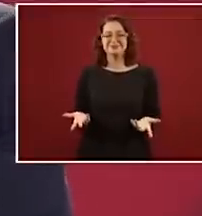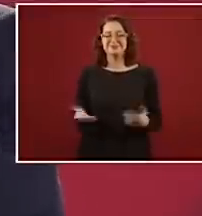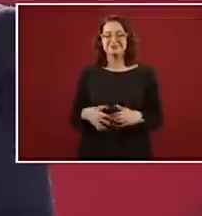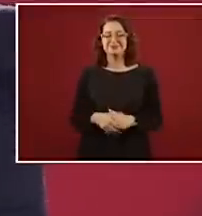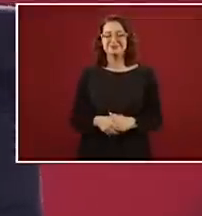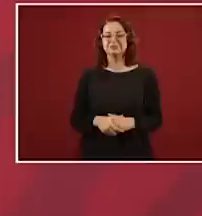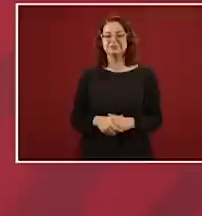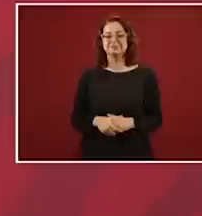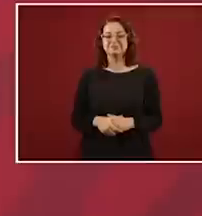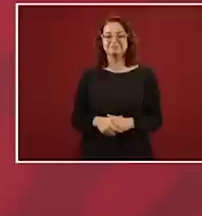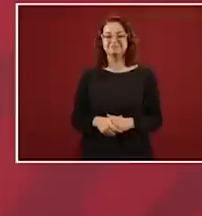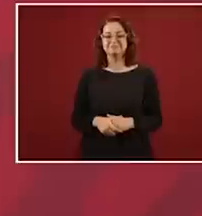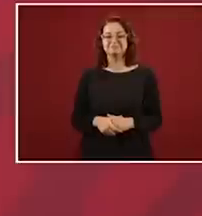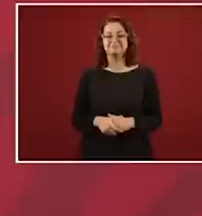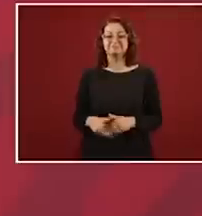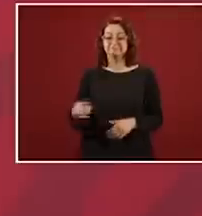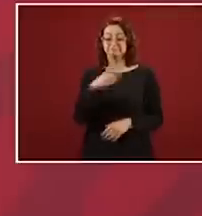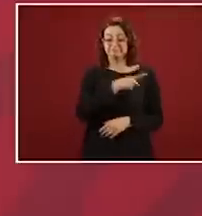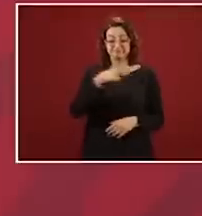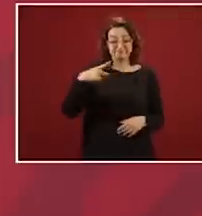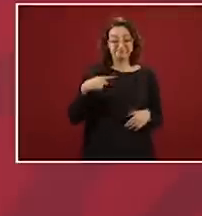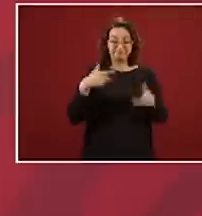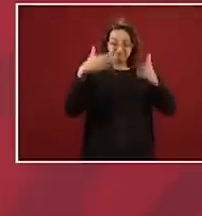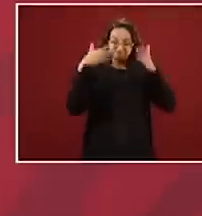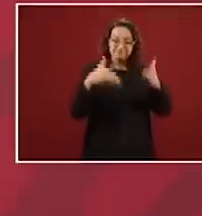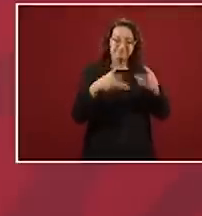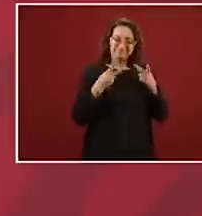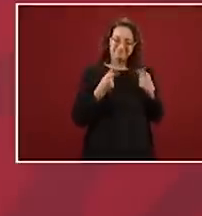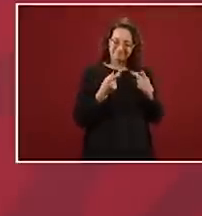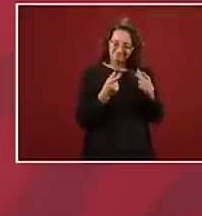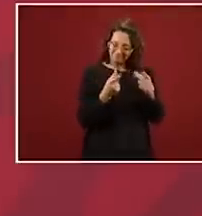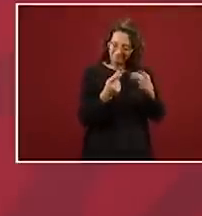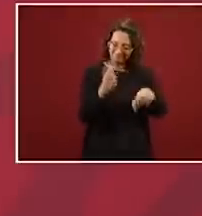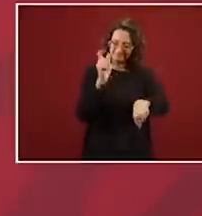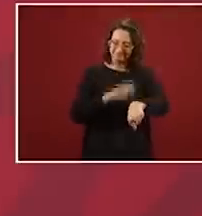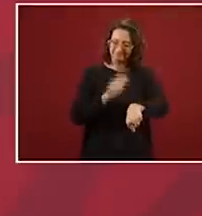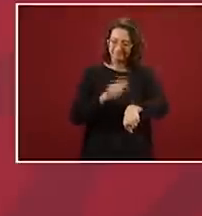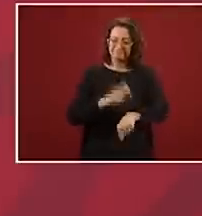tenemos que aplicarnos para aprovechar el tiempo.